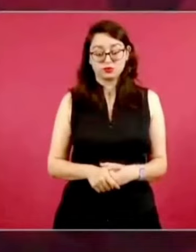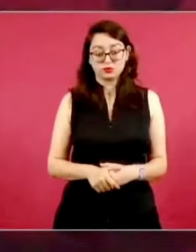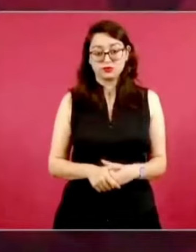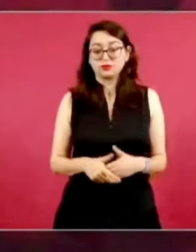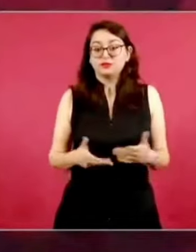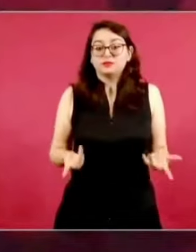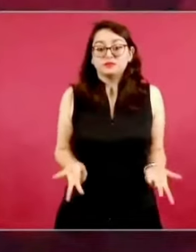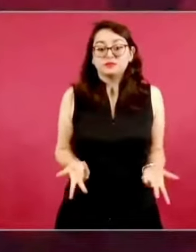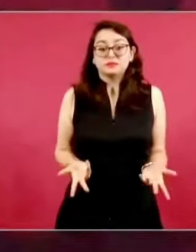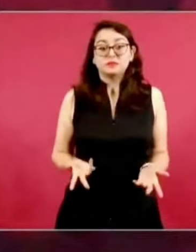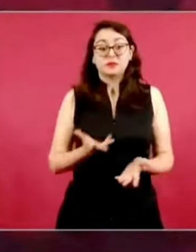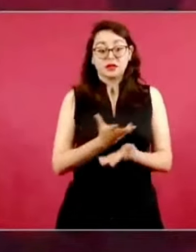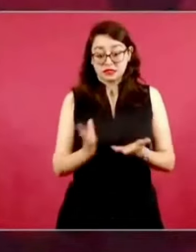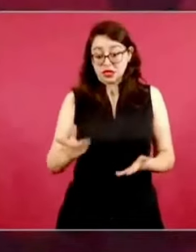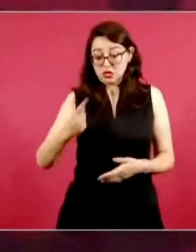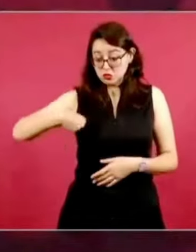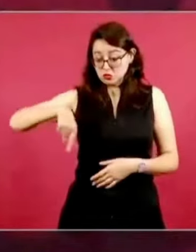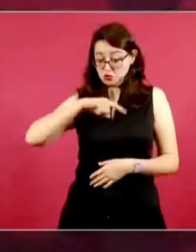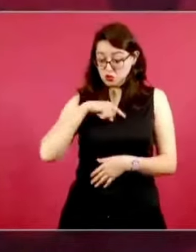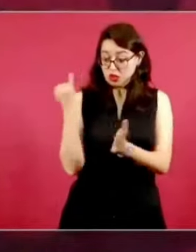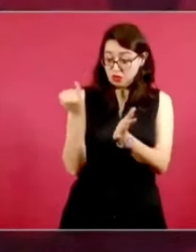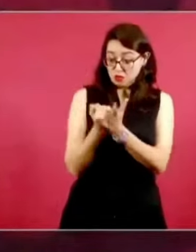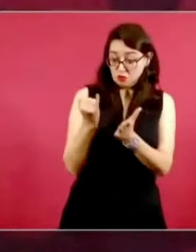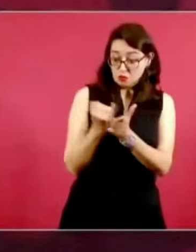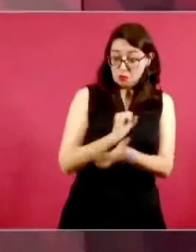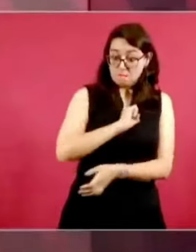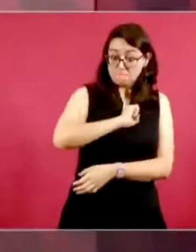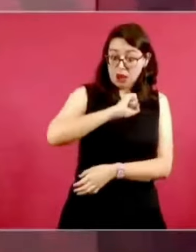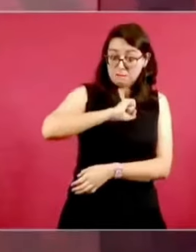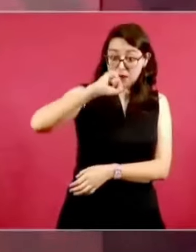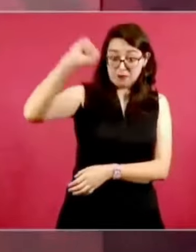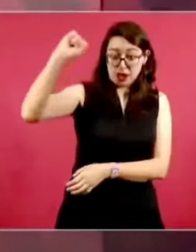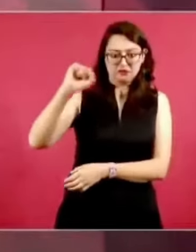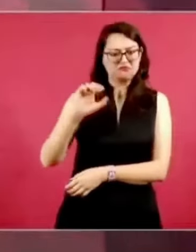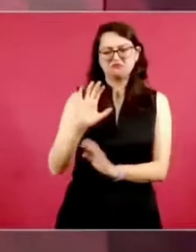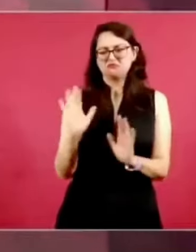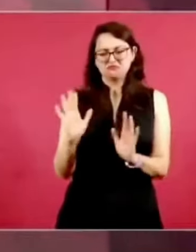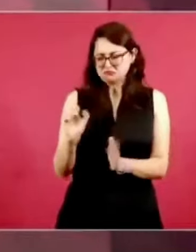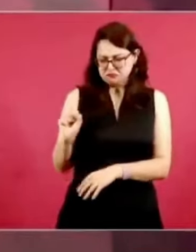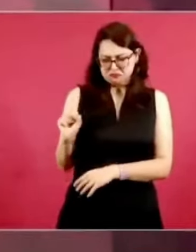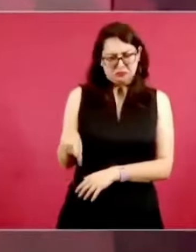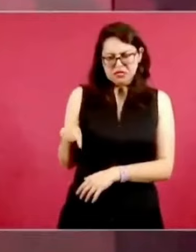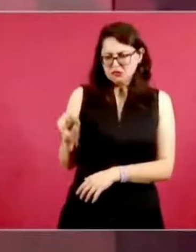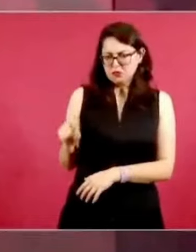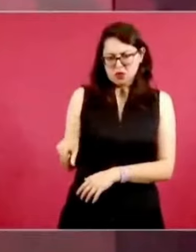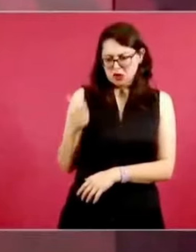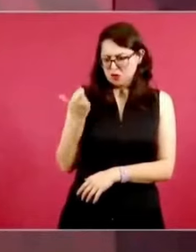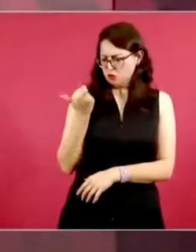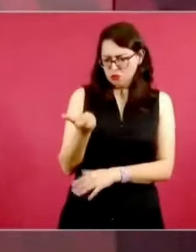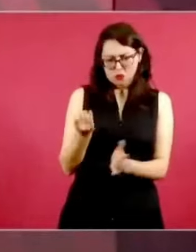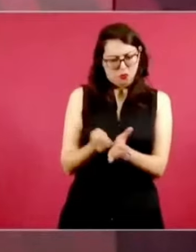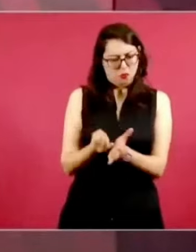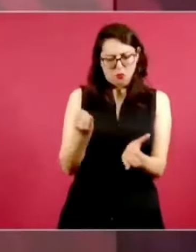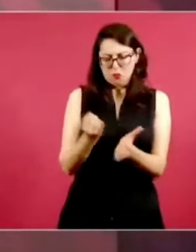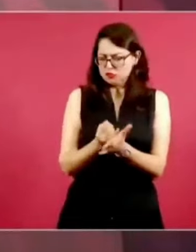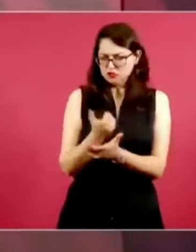Aumentar los impuestos No necesitamos Aumentar los impuestos es cosa de que paguen los